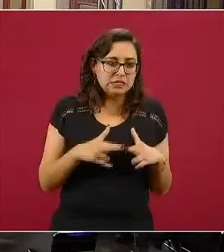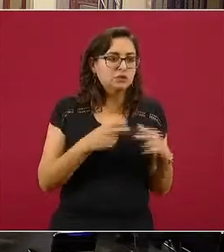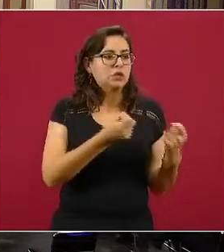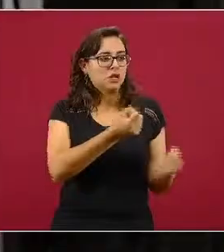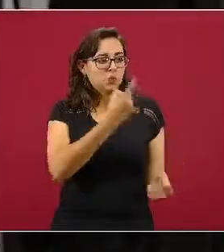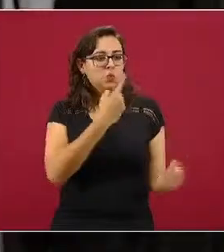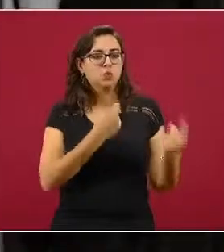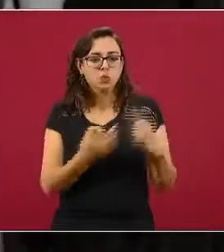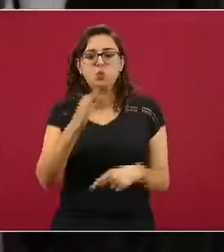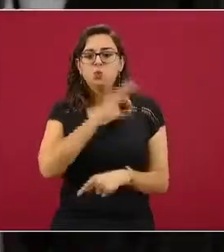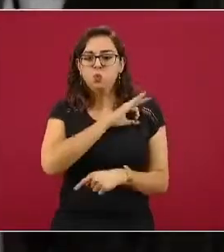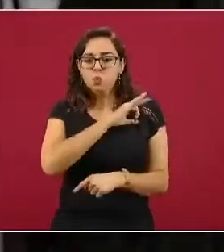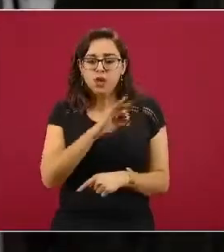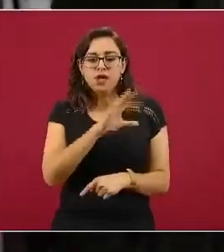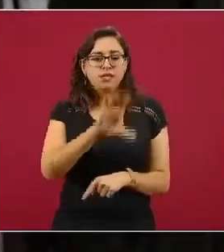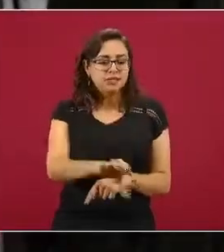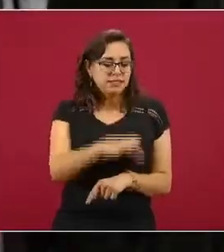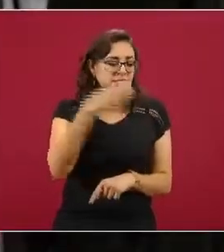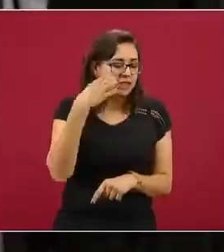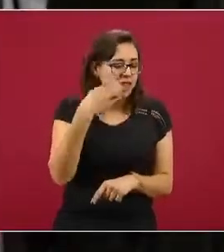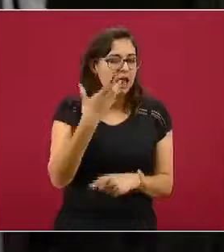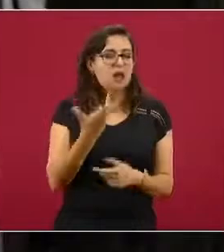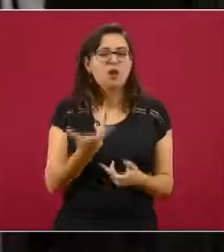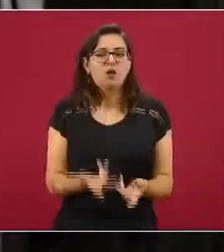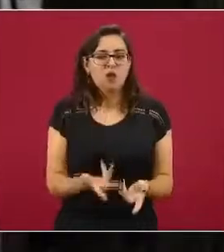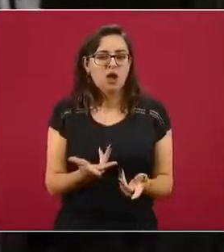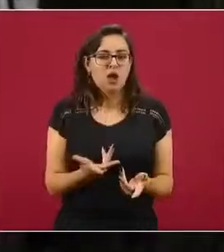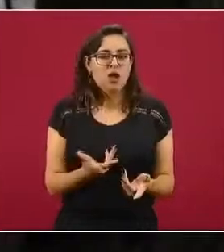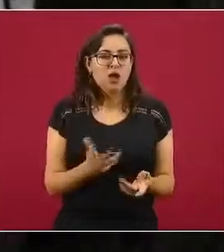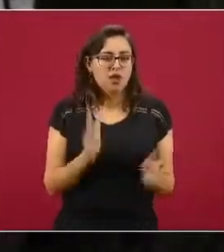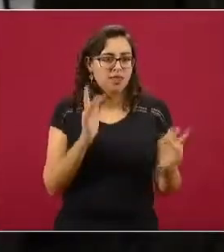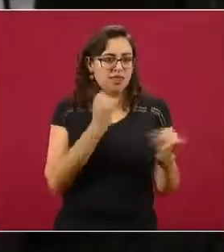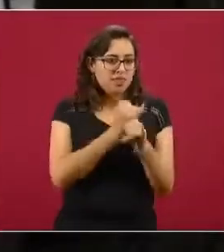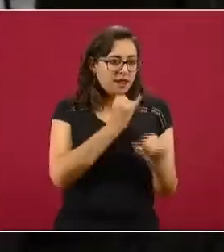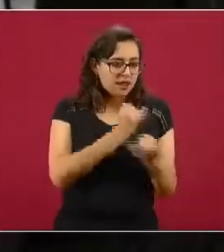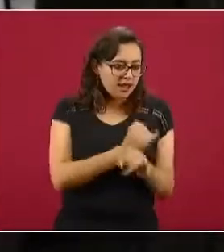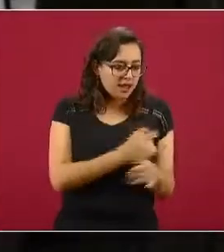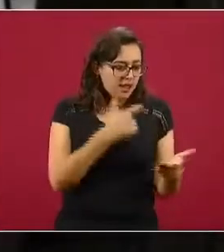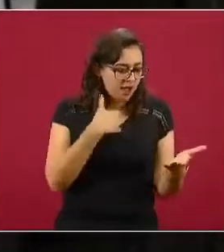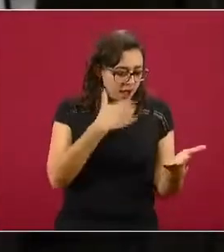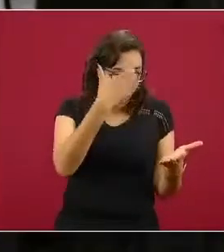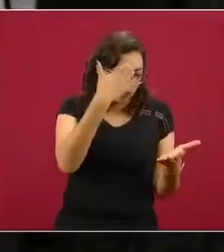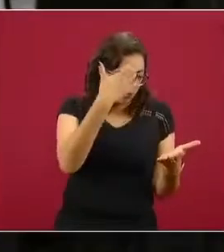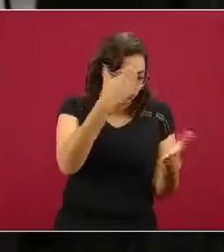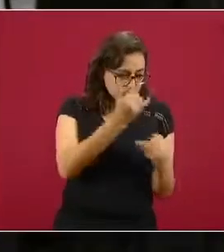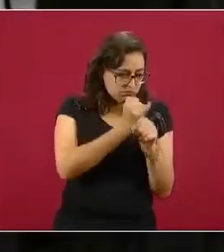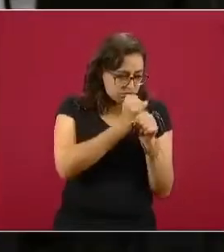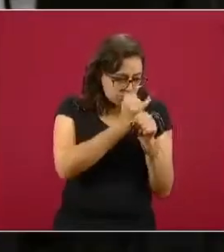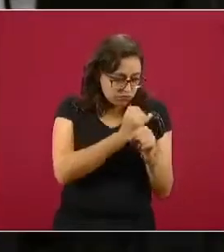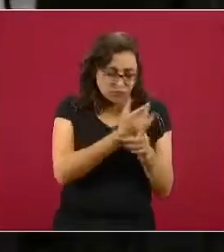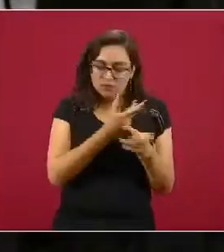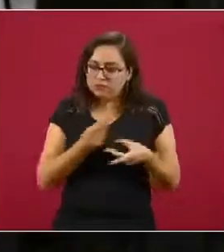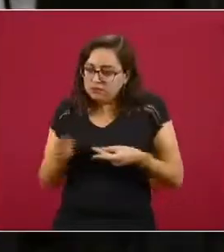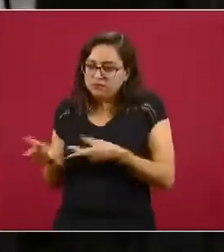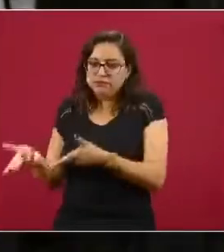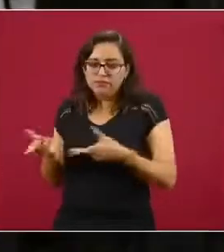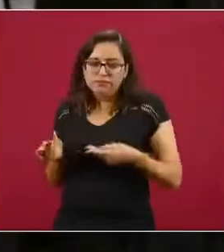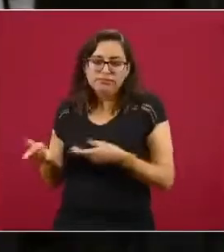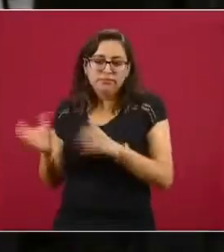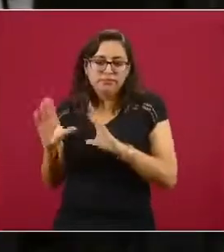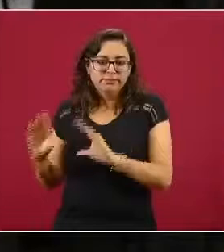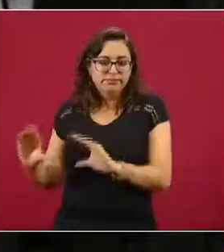posibilidad, algunos con su celular, e ir a algún lugar más cercano donde haya señal, y es que ellos tienen como información